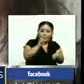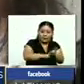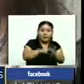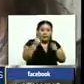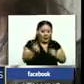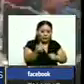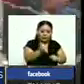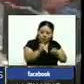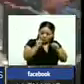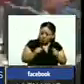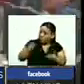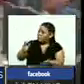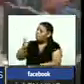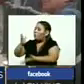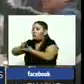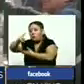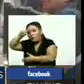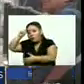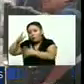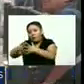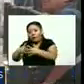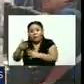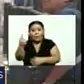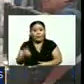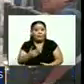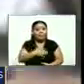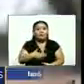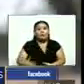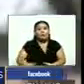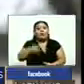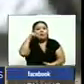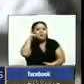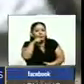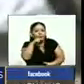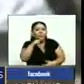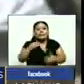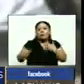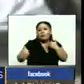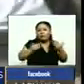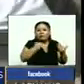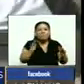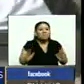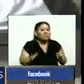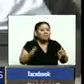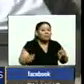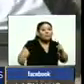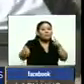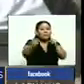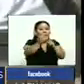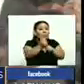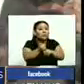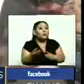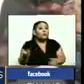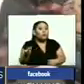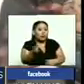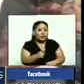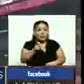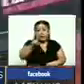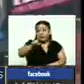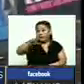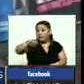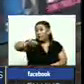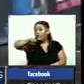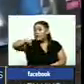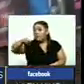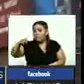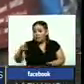trabajar a Estados Unidos. El presidente de la República, Nayib Bukele, detalló que este nuevo logro se adhiere a las 10.000 visas que ya se